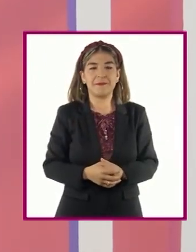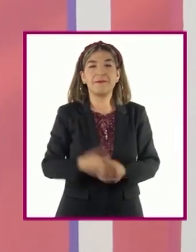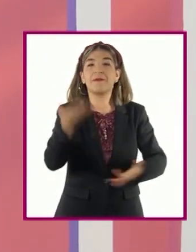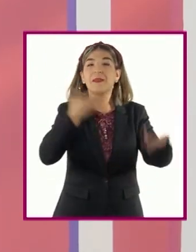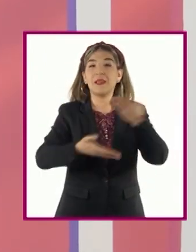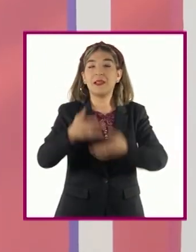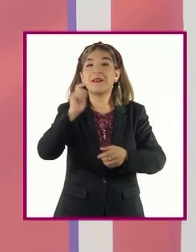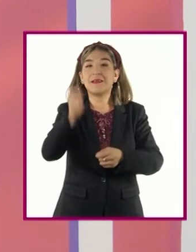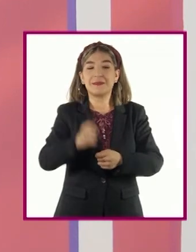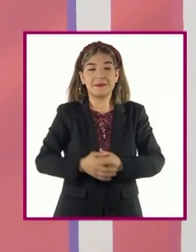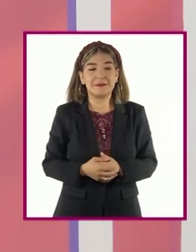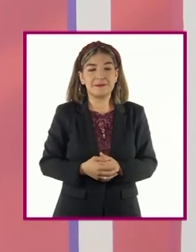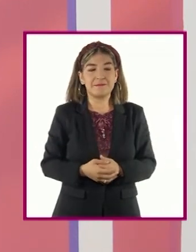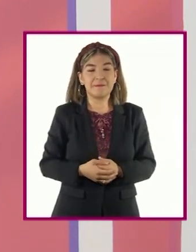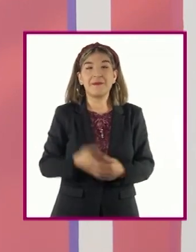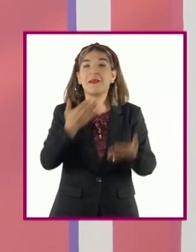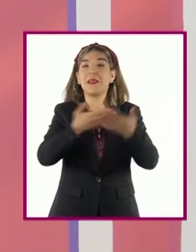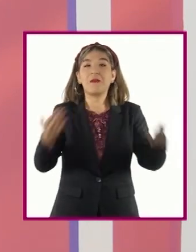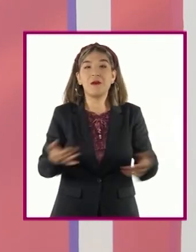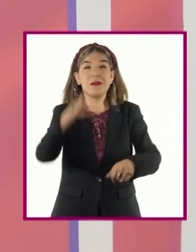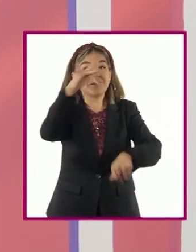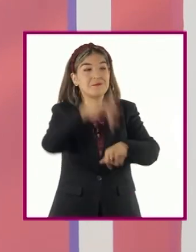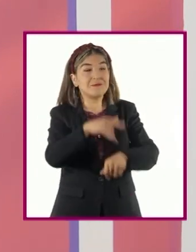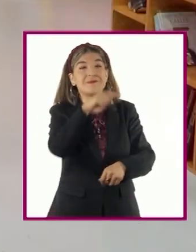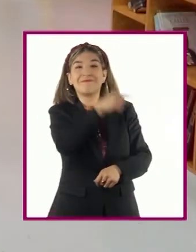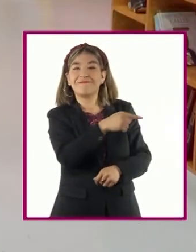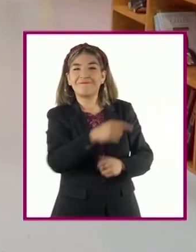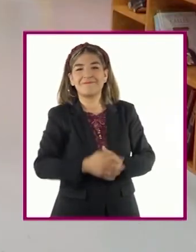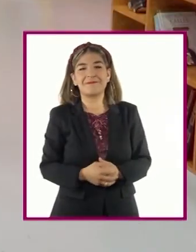compartido sobre Ahora le toca el turno a.